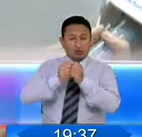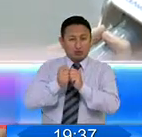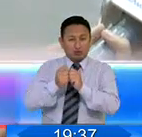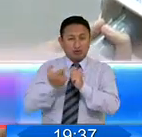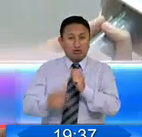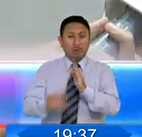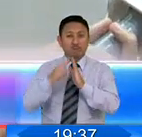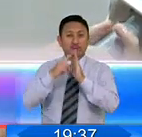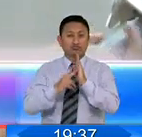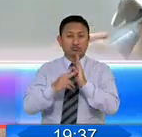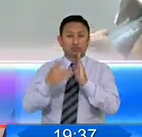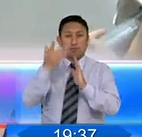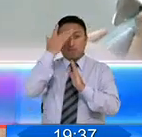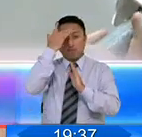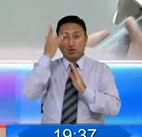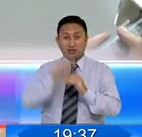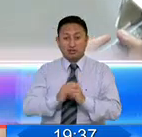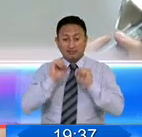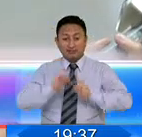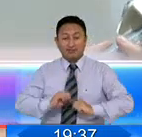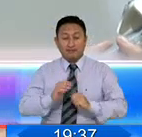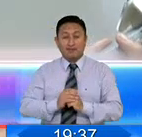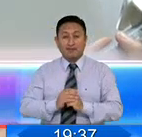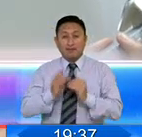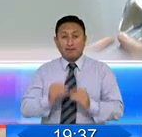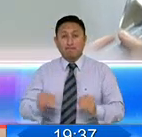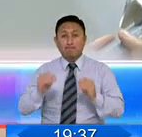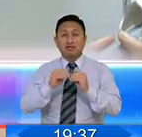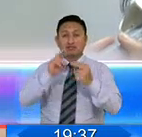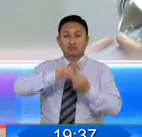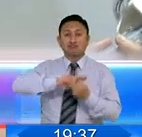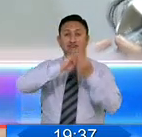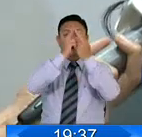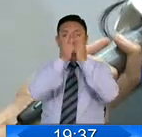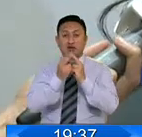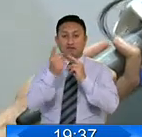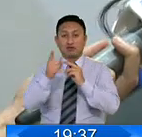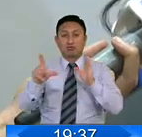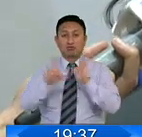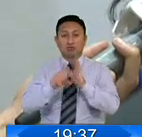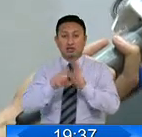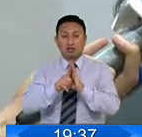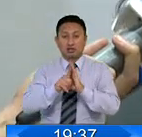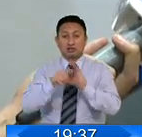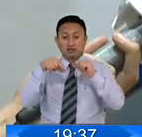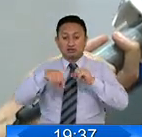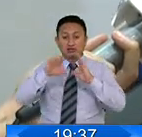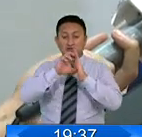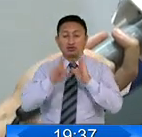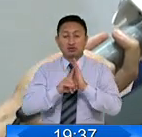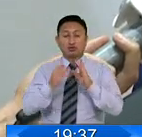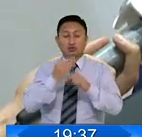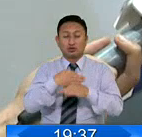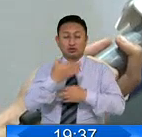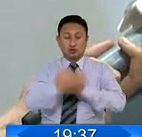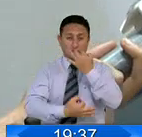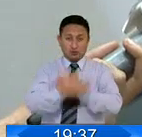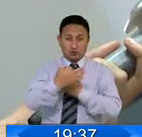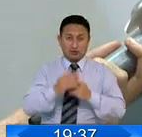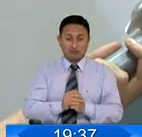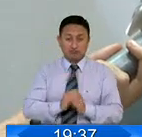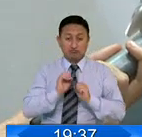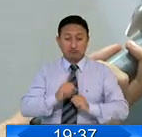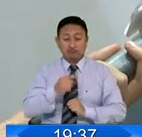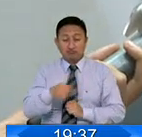reglamento, porque hay que incorporar las reformas que constan en la ley reformatoria al Código Orgánico de la Función Judicial, expedidas